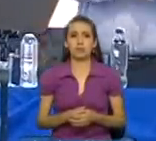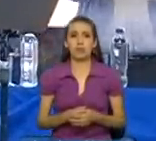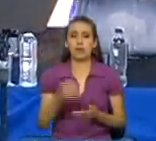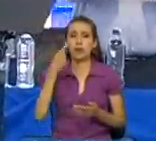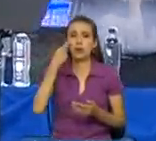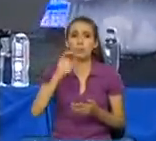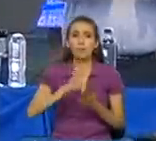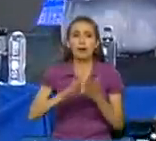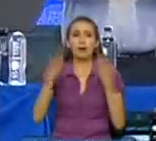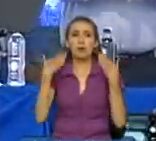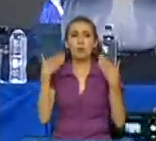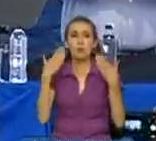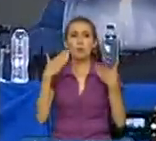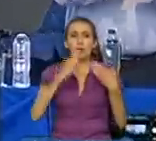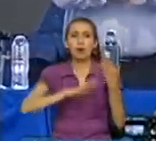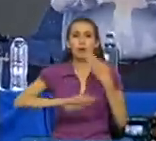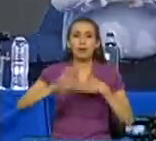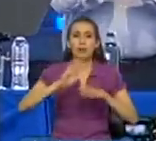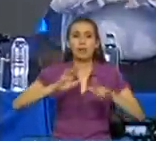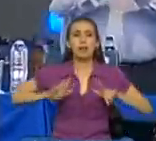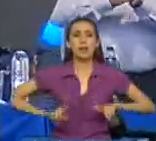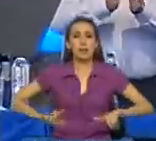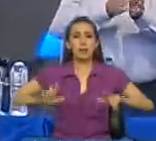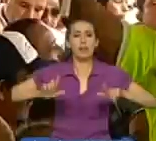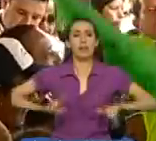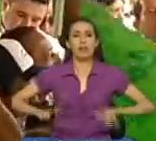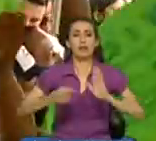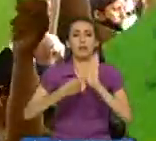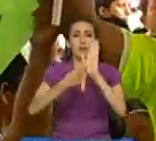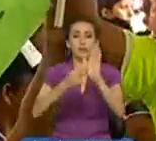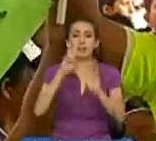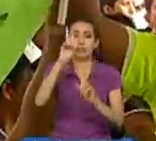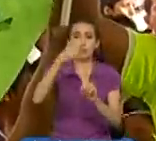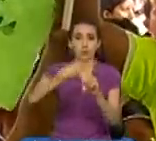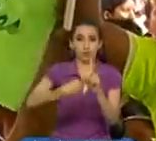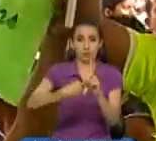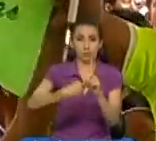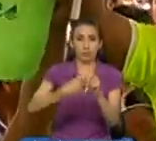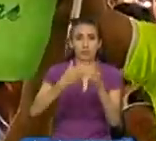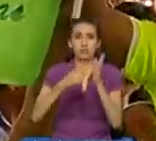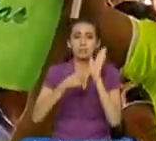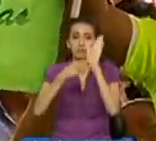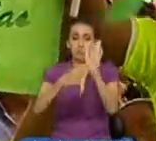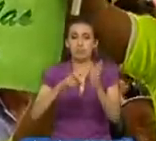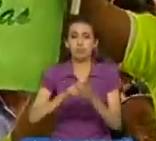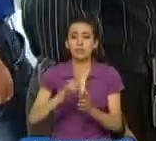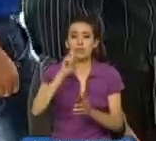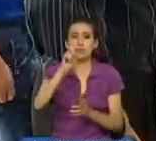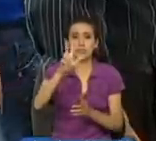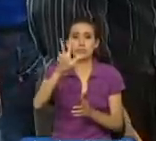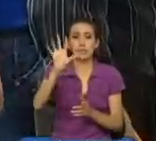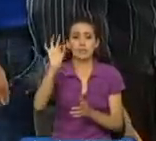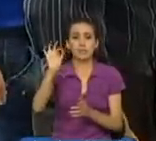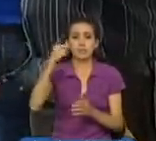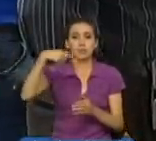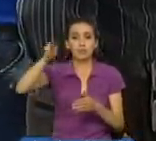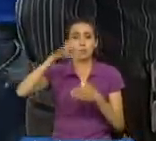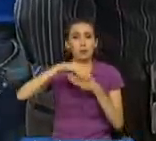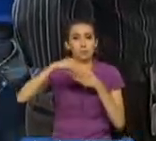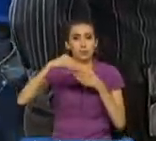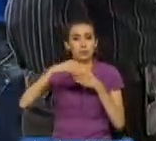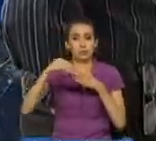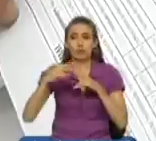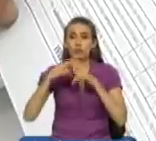sean el presidente lenín Moreno Indicó que en los dos meses de su gestión se entrega 29 millones de dólares en